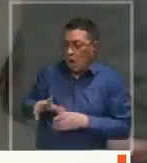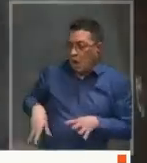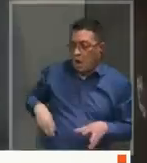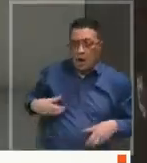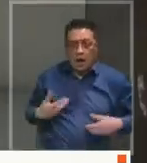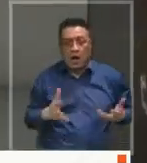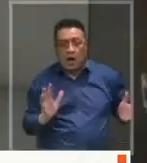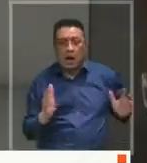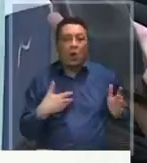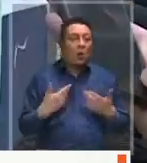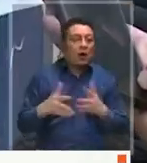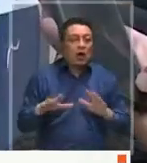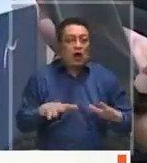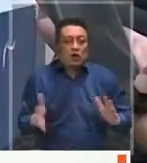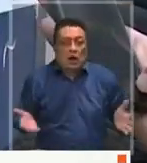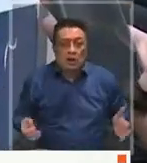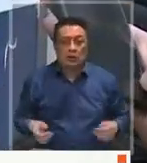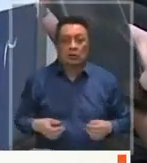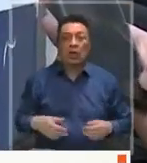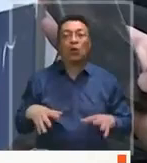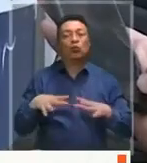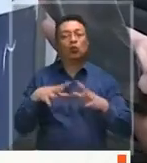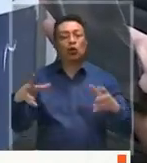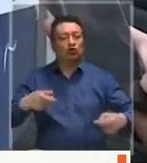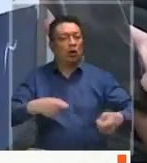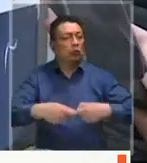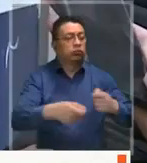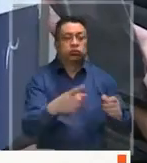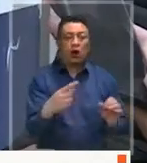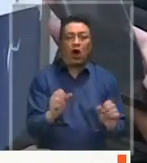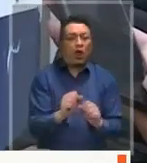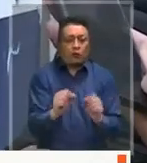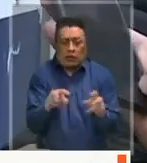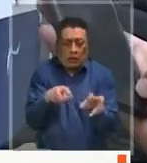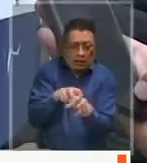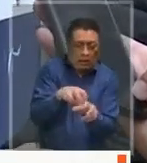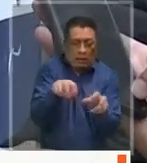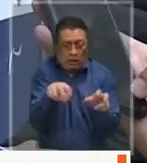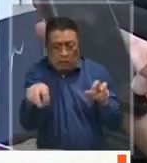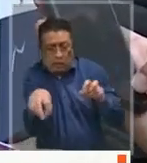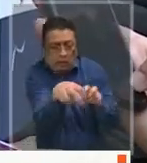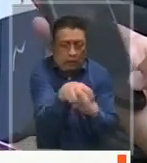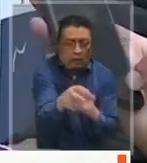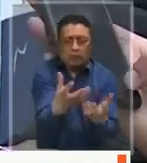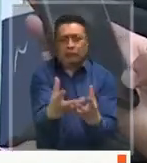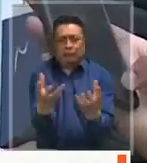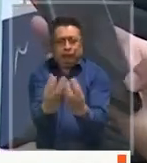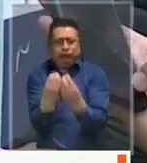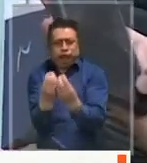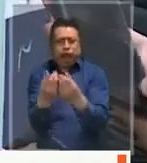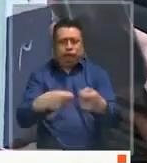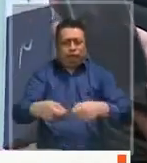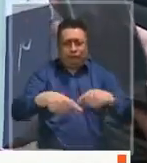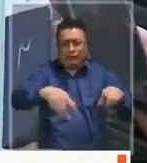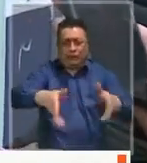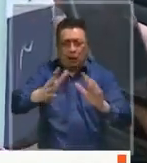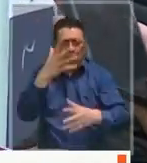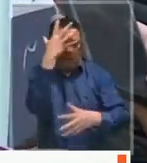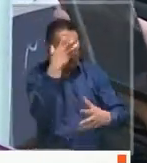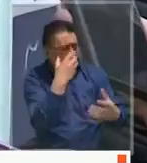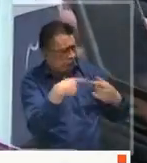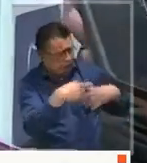puedan hacer cualquier cosa. Con tanto comercio no se podía, tenía que andar haciendo el quite a los comerciantes y se